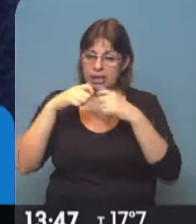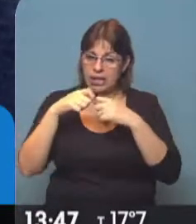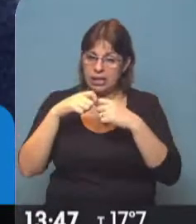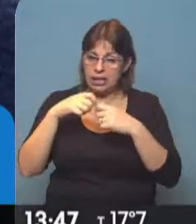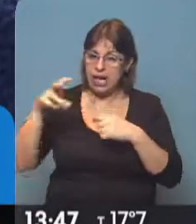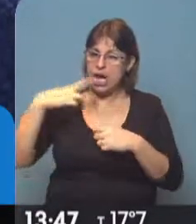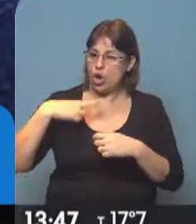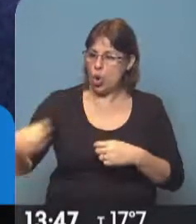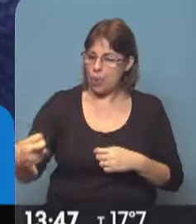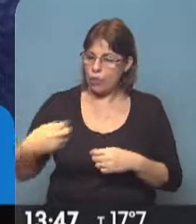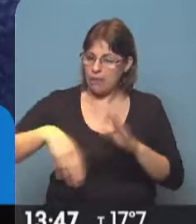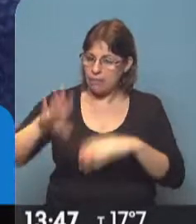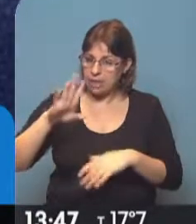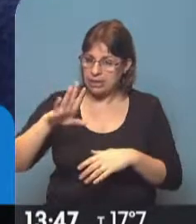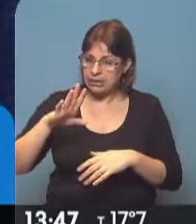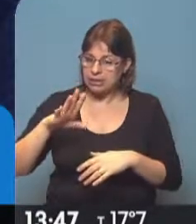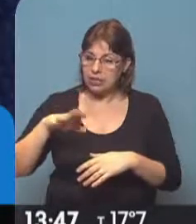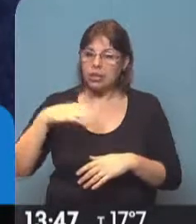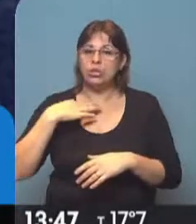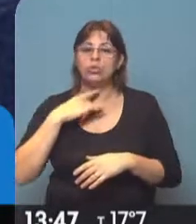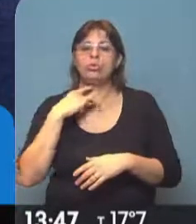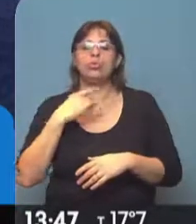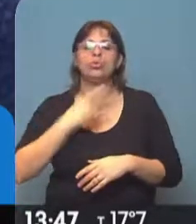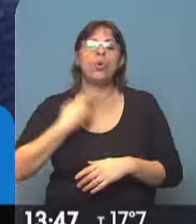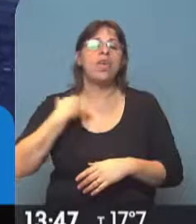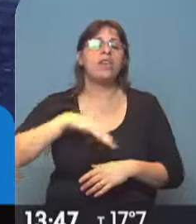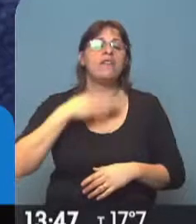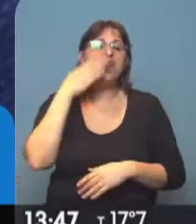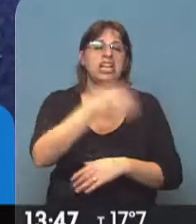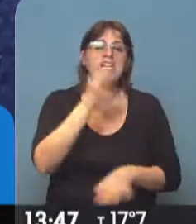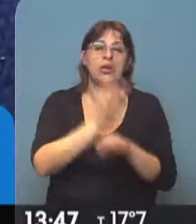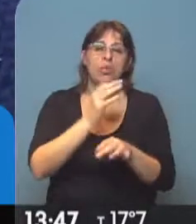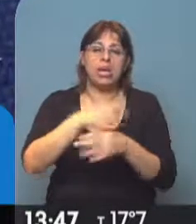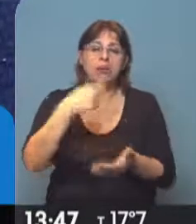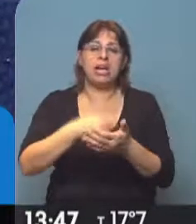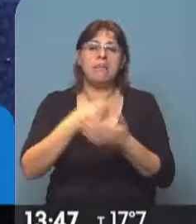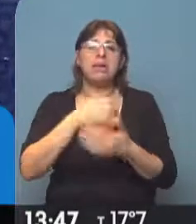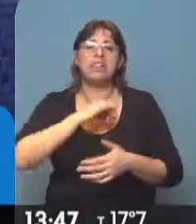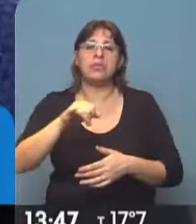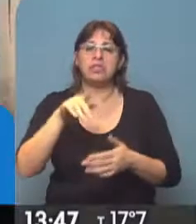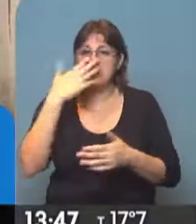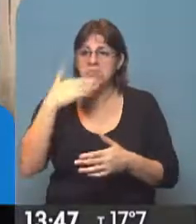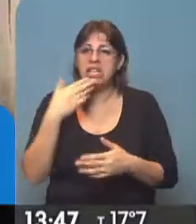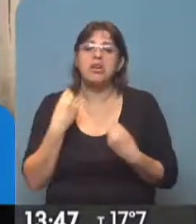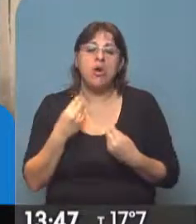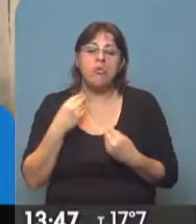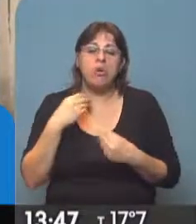Si la inmobiliaria te cobraba más de lo que te tenía que cobrar, vos tenías que ir al colegio y tenías que pagar para que te tomen la denuncia, para que no llegue a nada la denuncia.